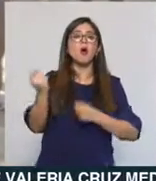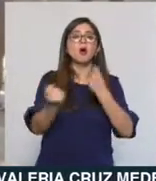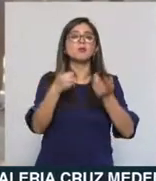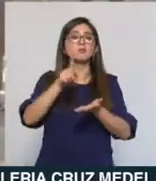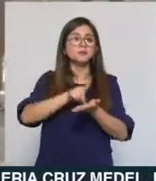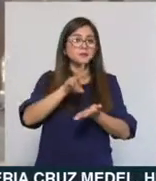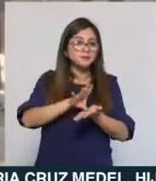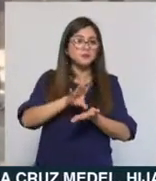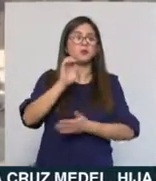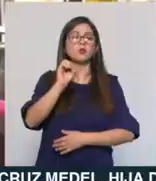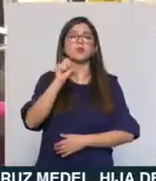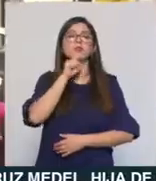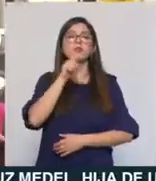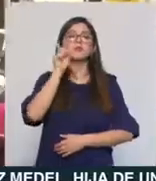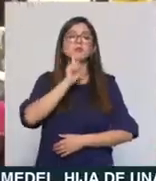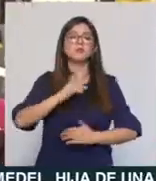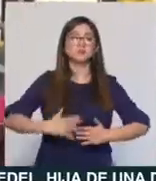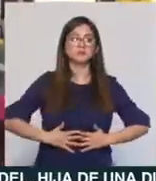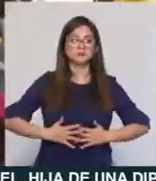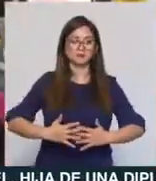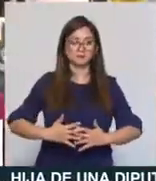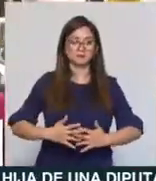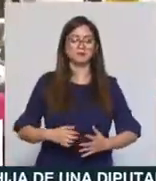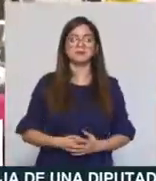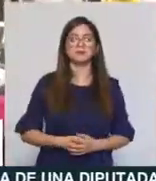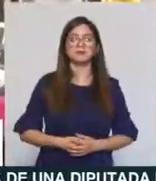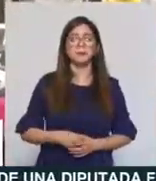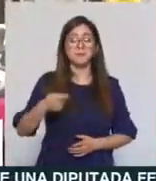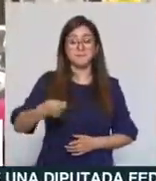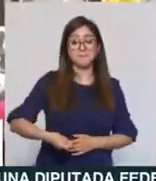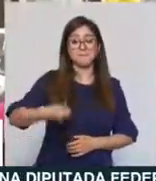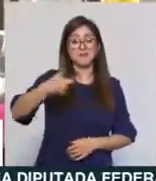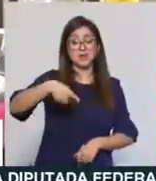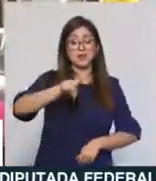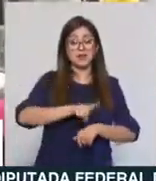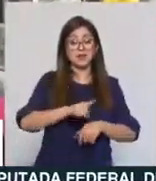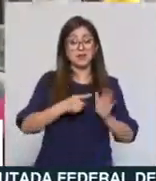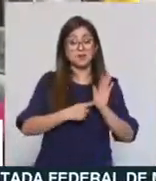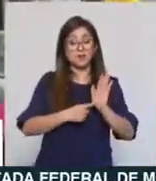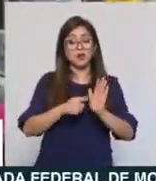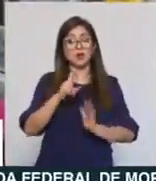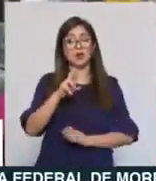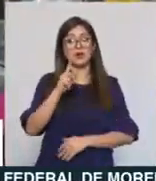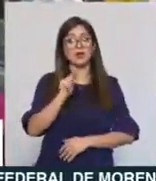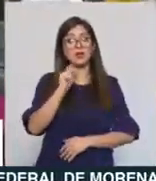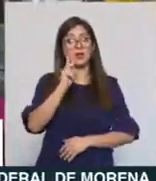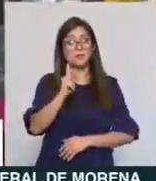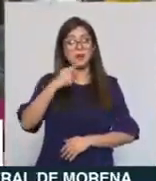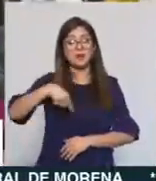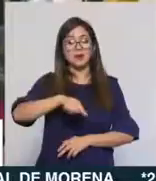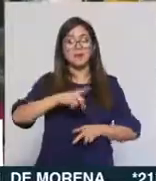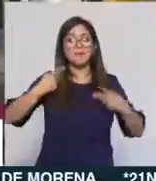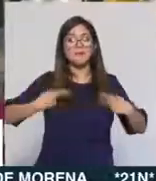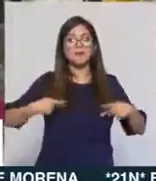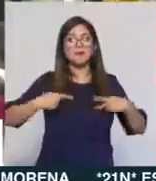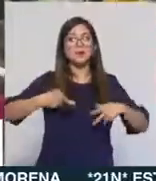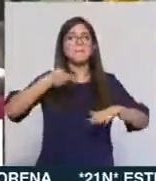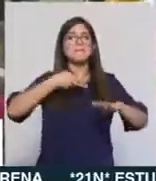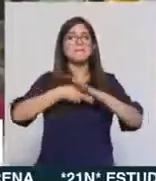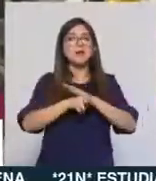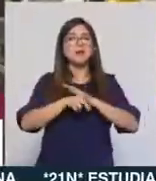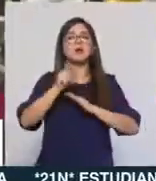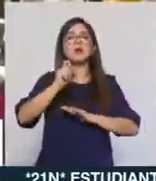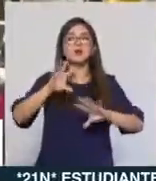mujeres embarazadas. En este primer día que se ofrece el servicio de RTP a los usuarios del metro, las unidades